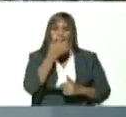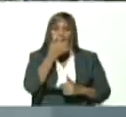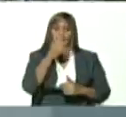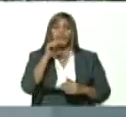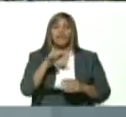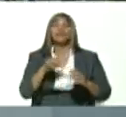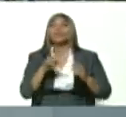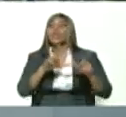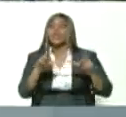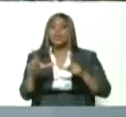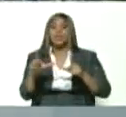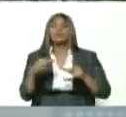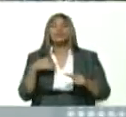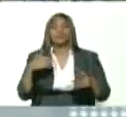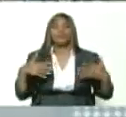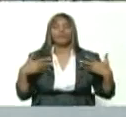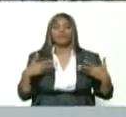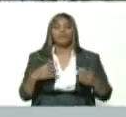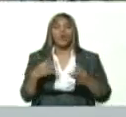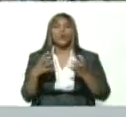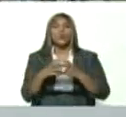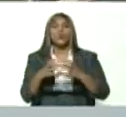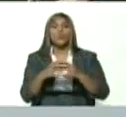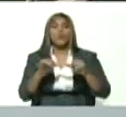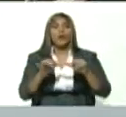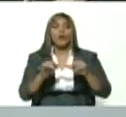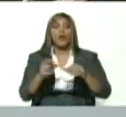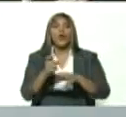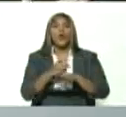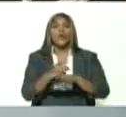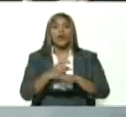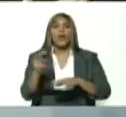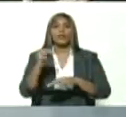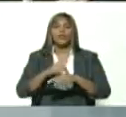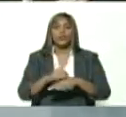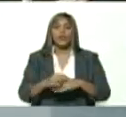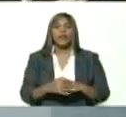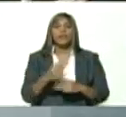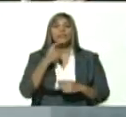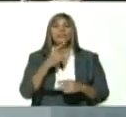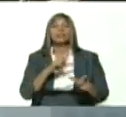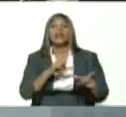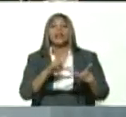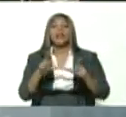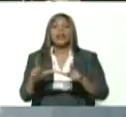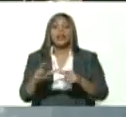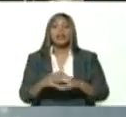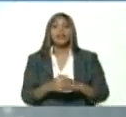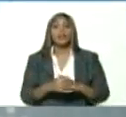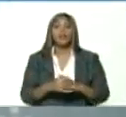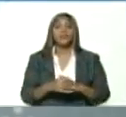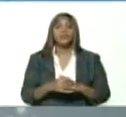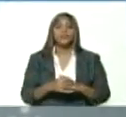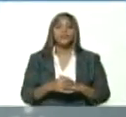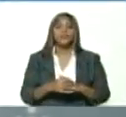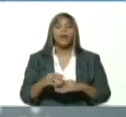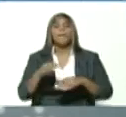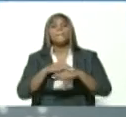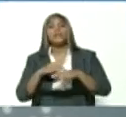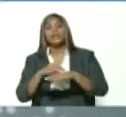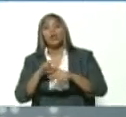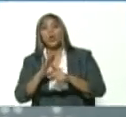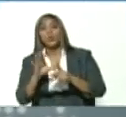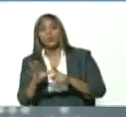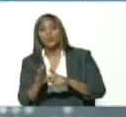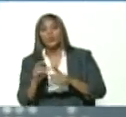satisfactoria. El equipo de ingenieros de nuestro gobierno nacional, digamos que se constituyó con el Instituto de Patrimonio, con el Ministerio de la Cultura,